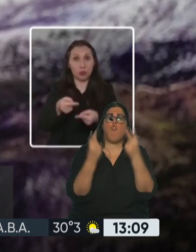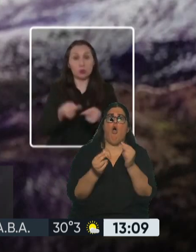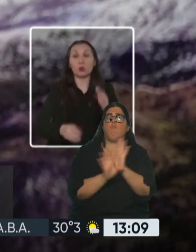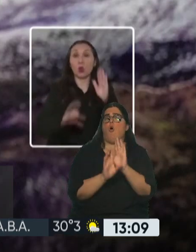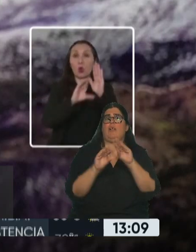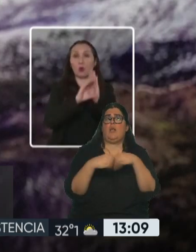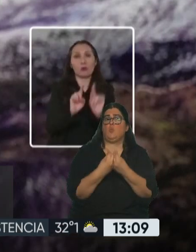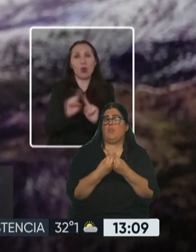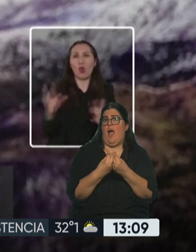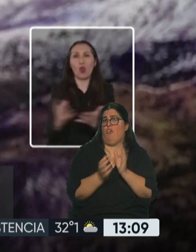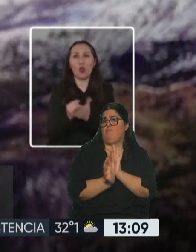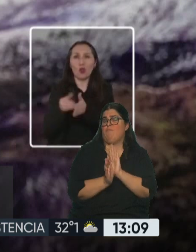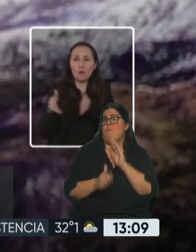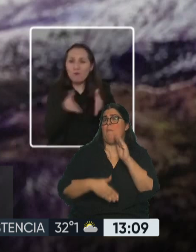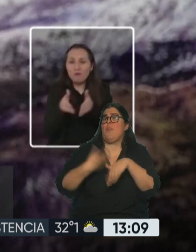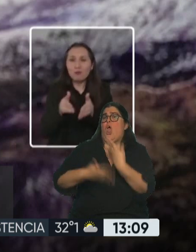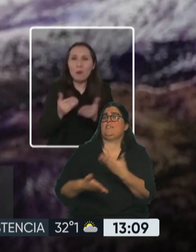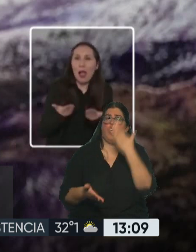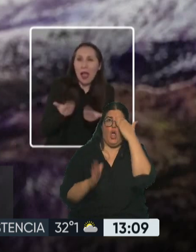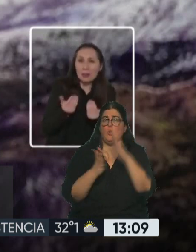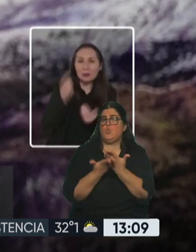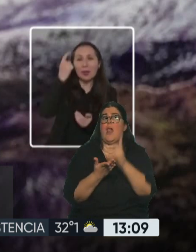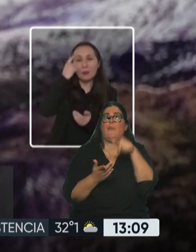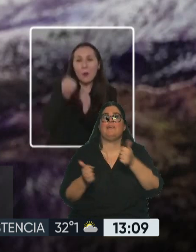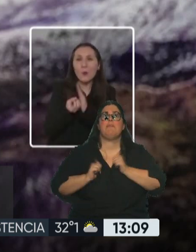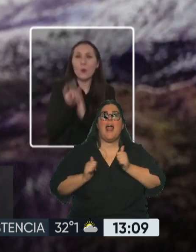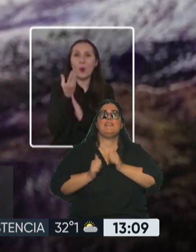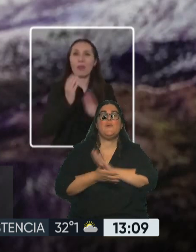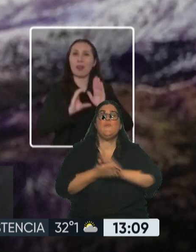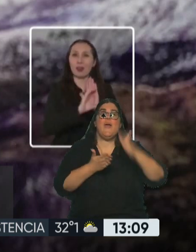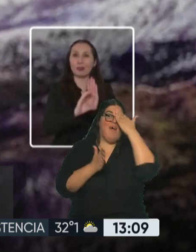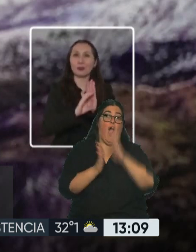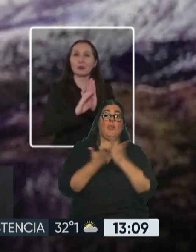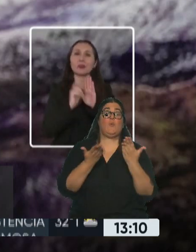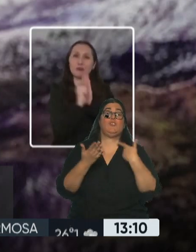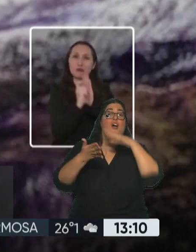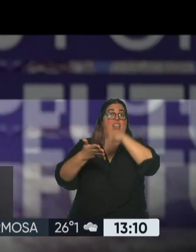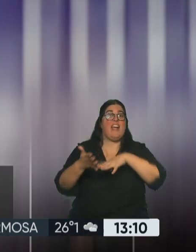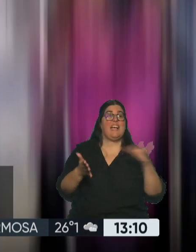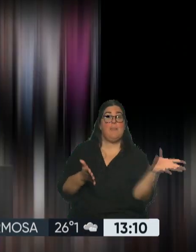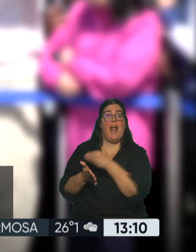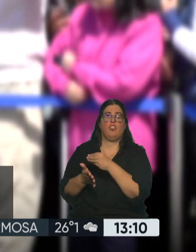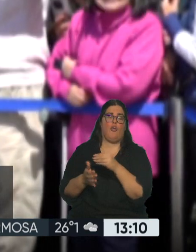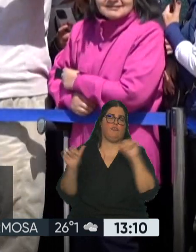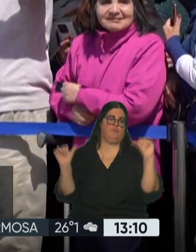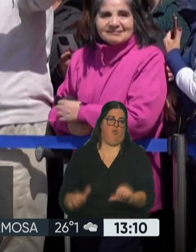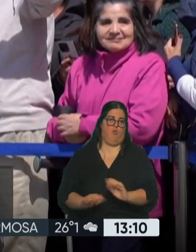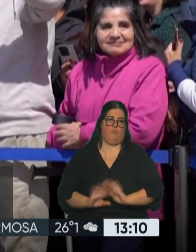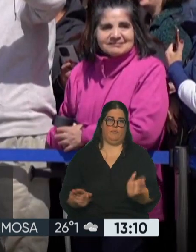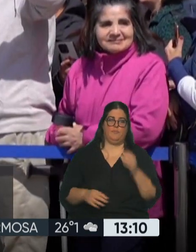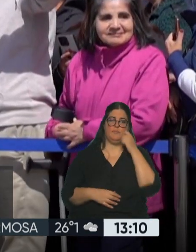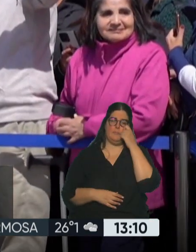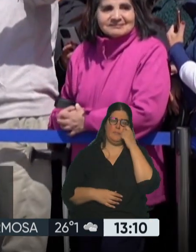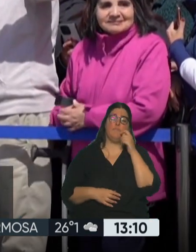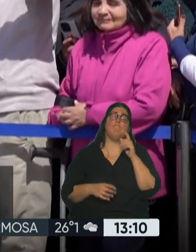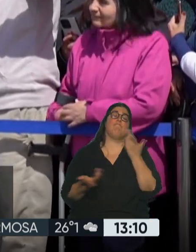constitucional no logró canalizar las esperanzas de tener una nueva constitución redactada para todos. La